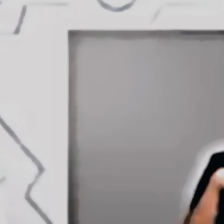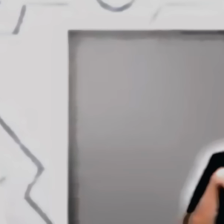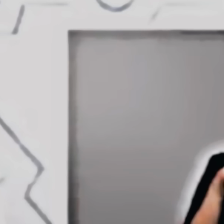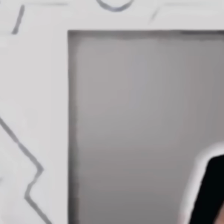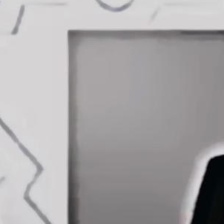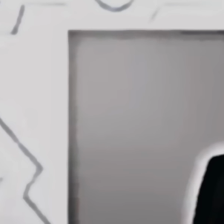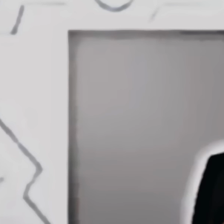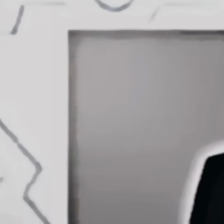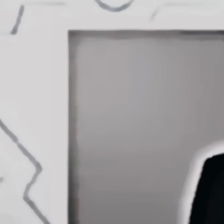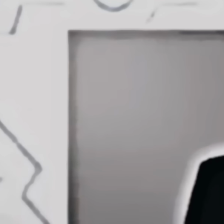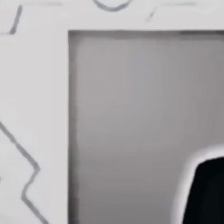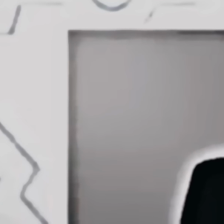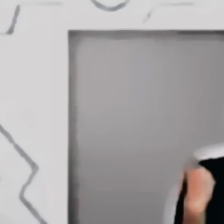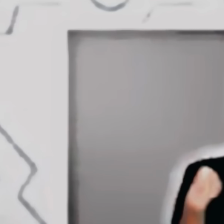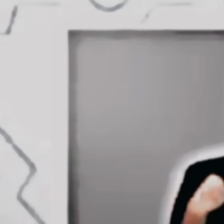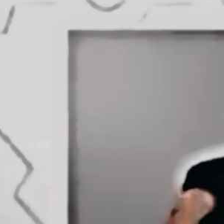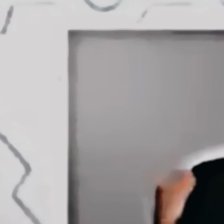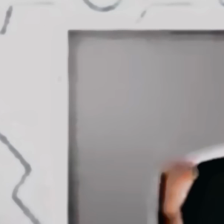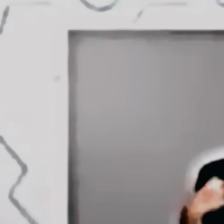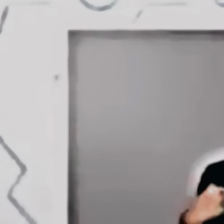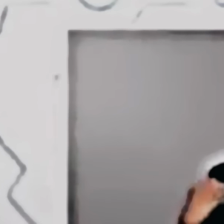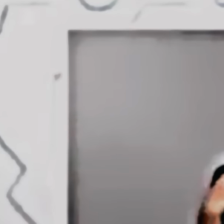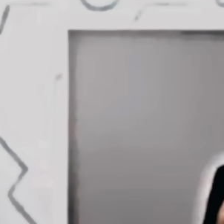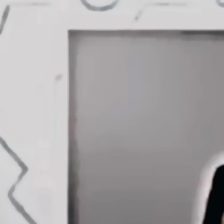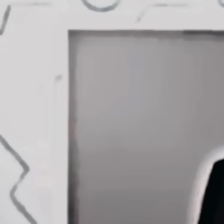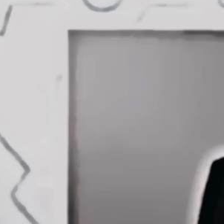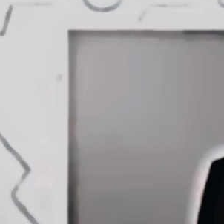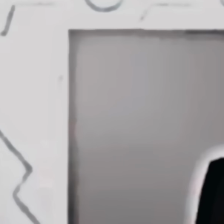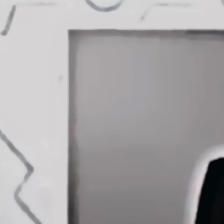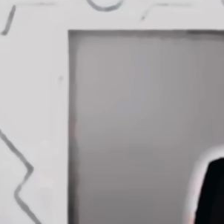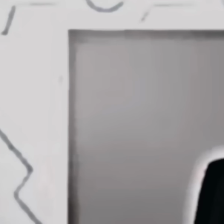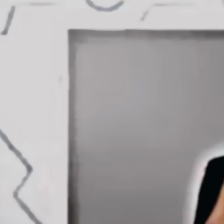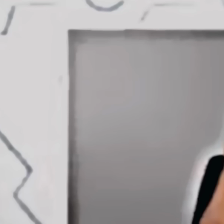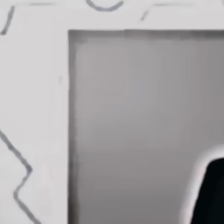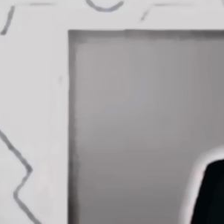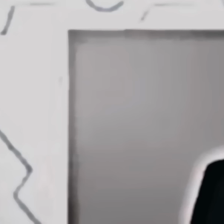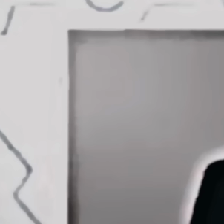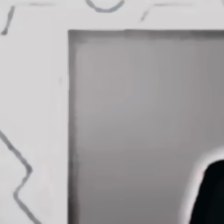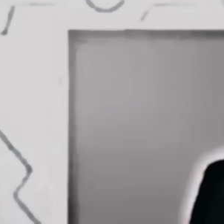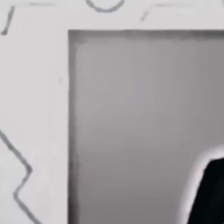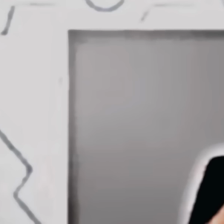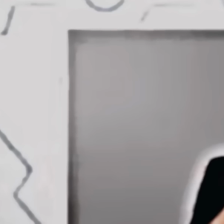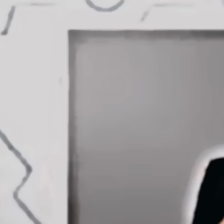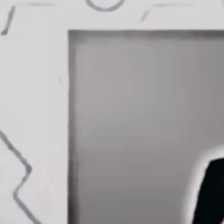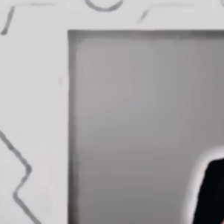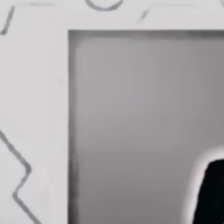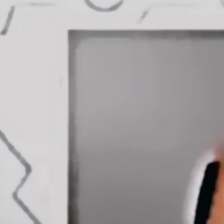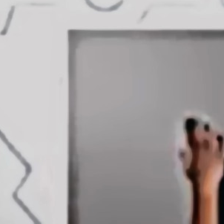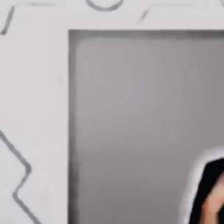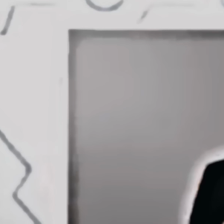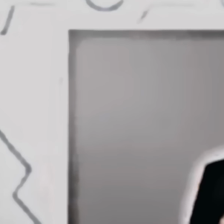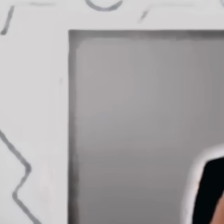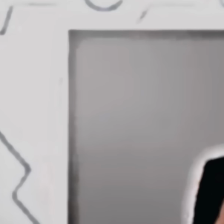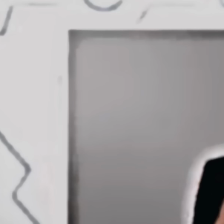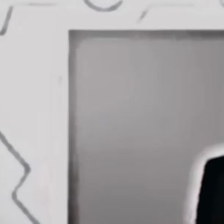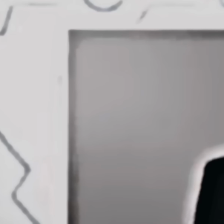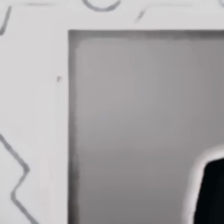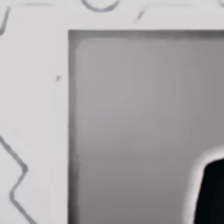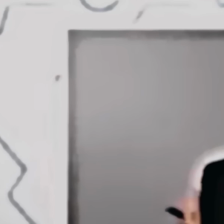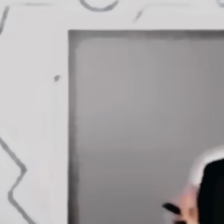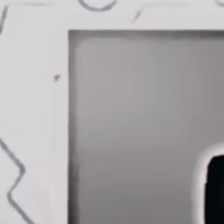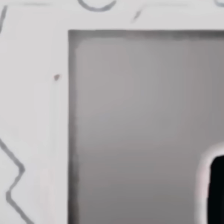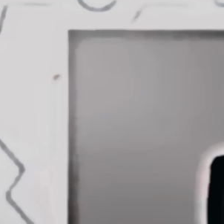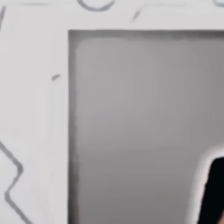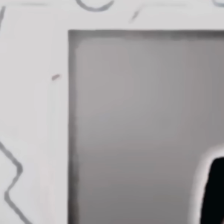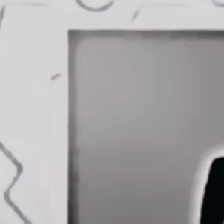dimitido tras el convulso Comité Federal del 1 de octubre de 2016, que vino marcado por su oposición a que su grupo parlamentario se